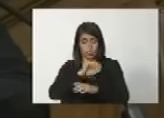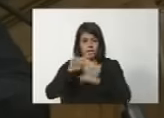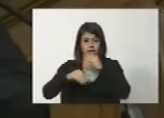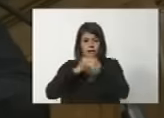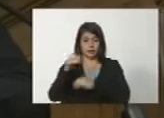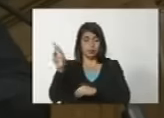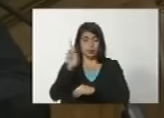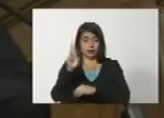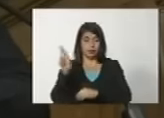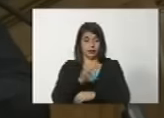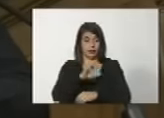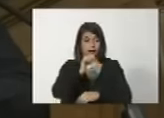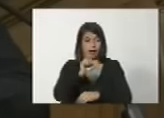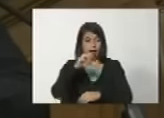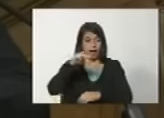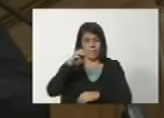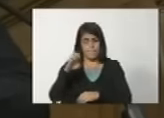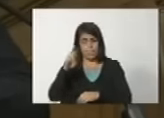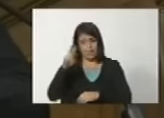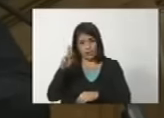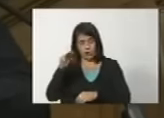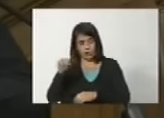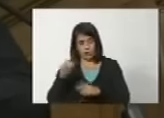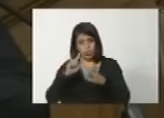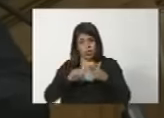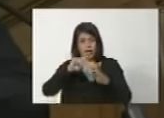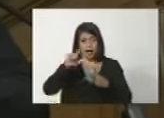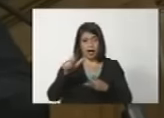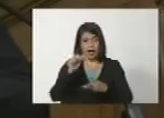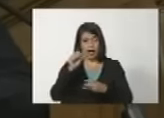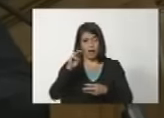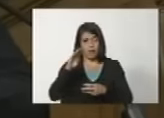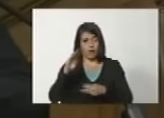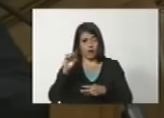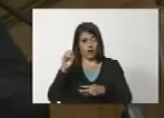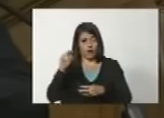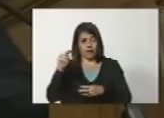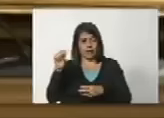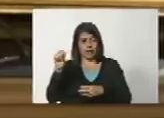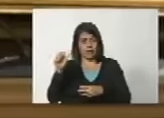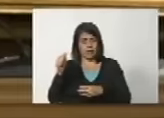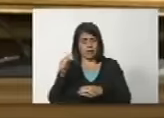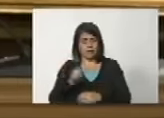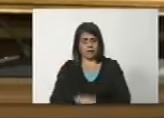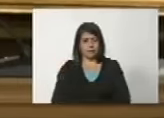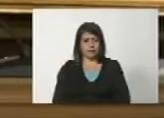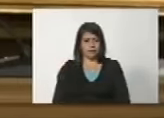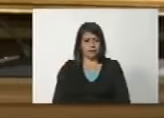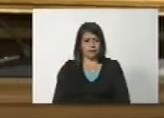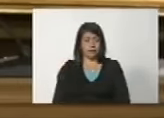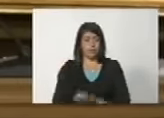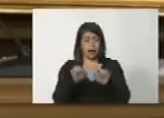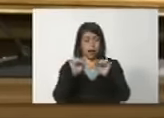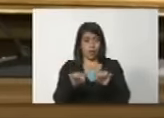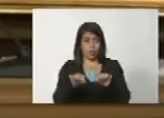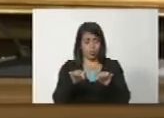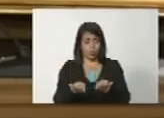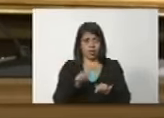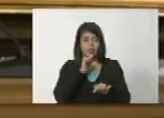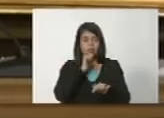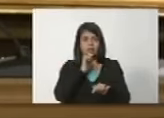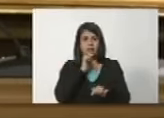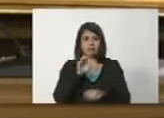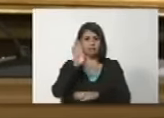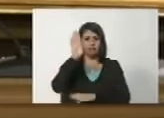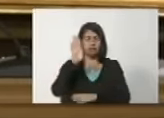concurrente ante la República de Camerún y la República Gabonesa. Es todo, ciudadano vicepresidente. En este punto, quiero dejar